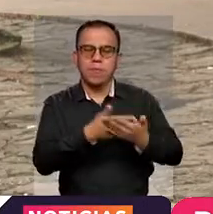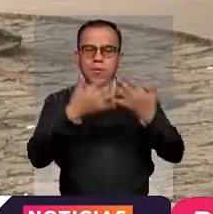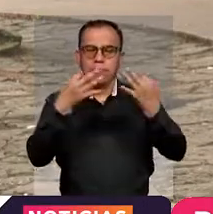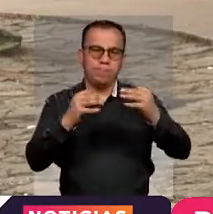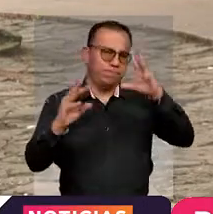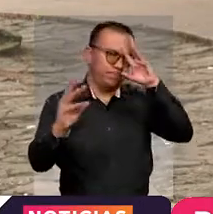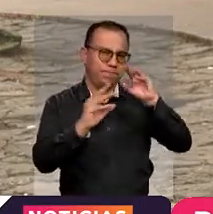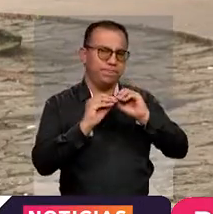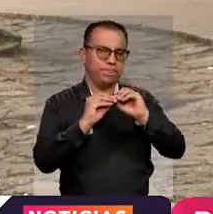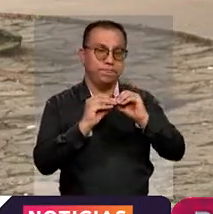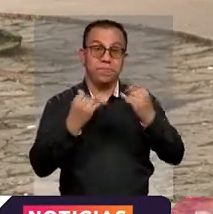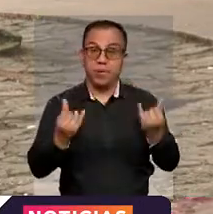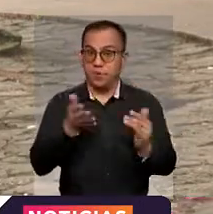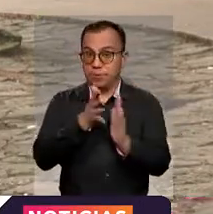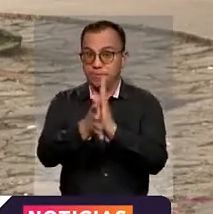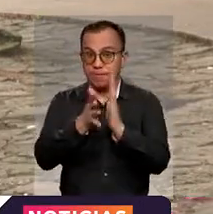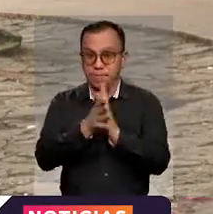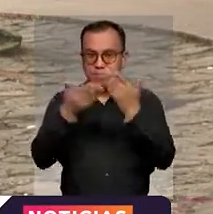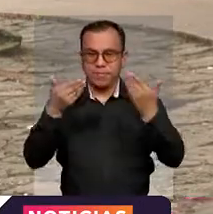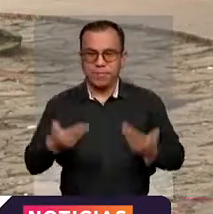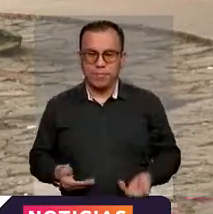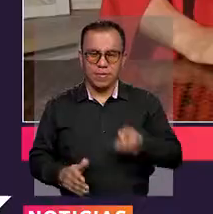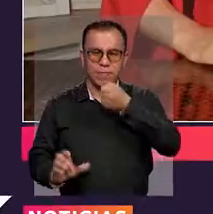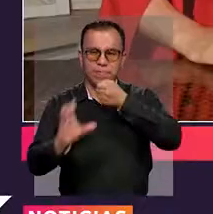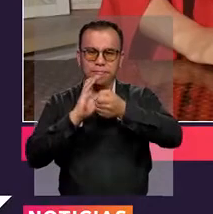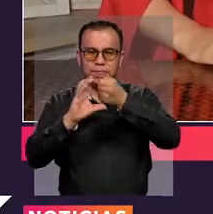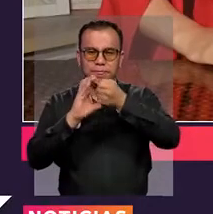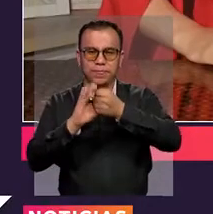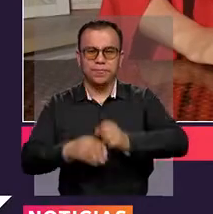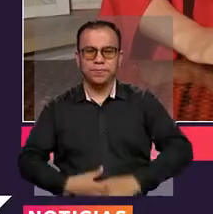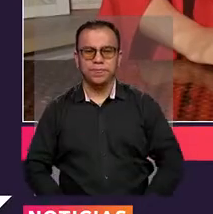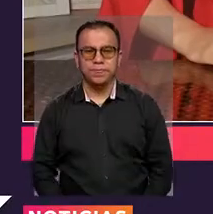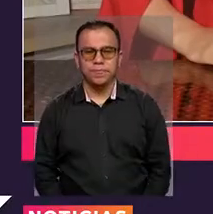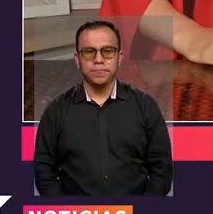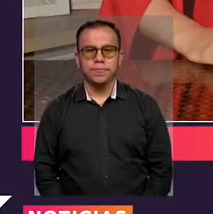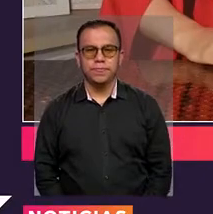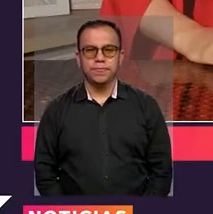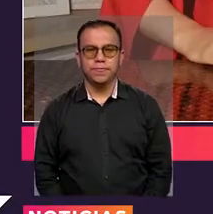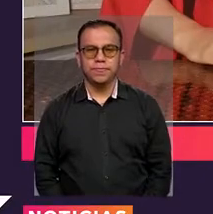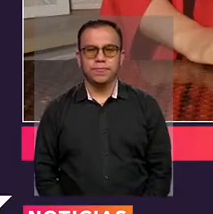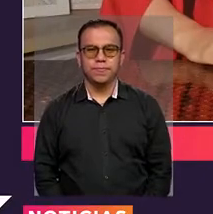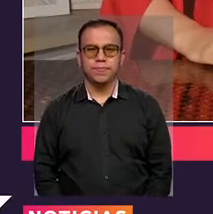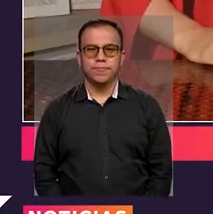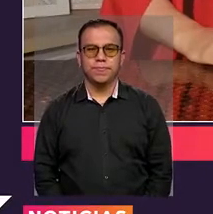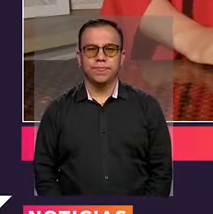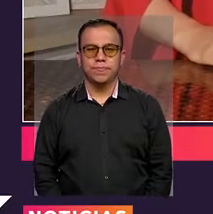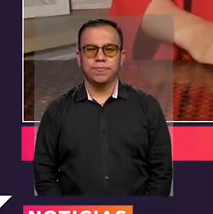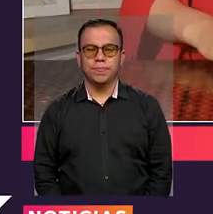a algún acuerdo. Informa Andrés Zapata para Noticias Capital. Gracias, Andrés.